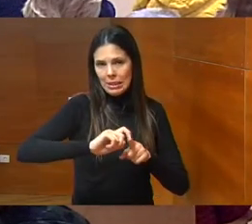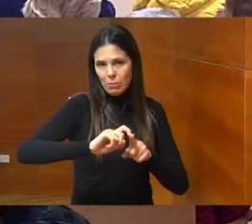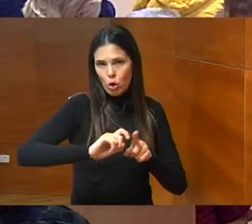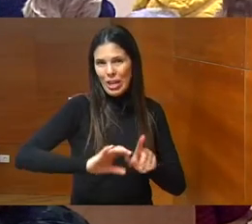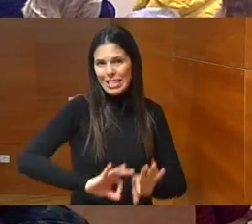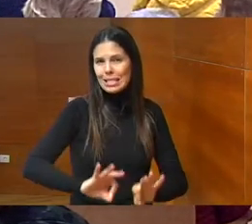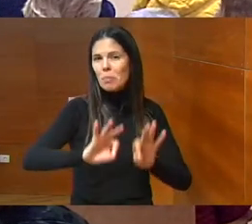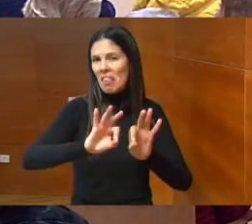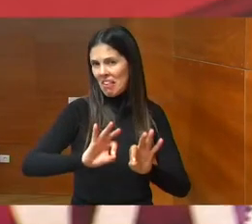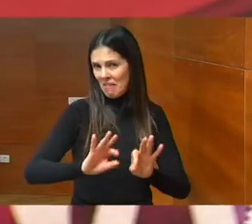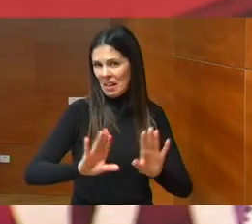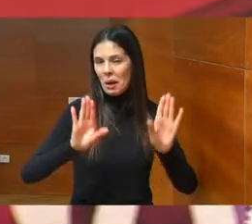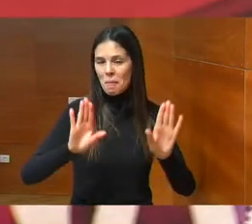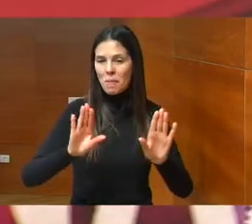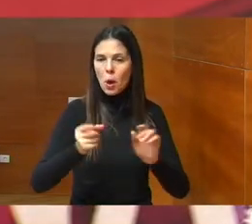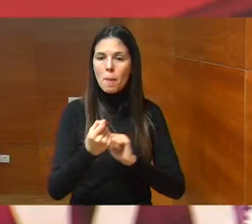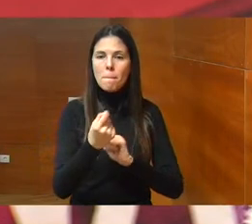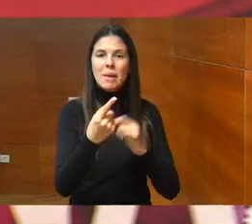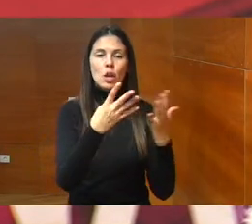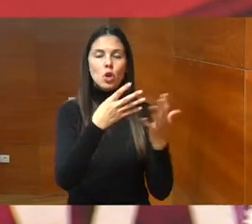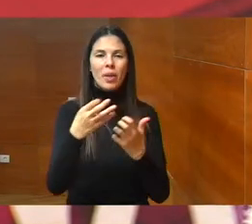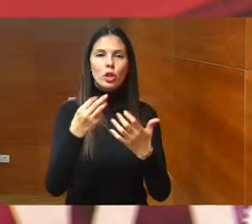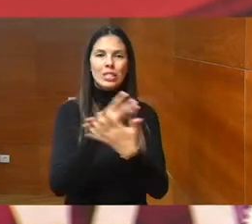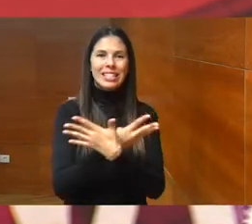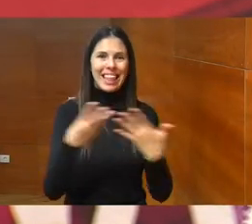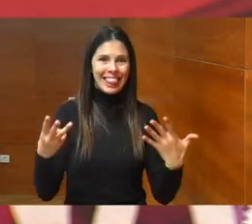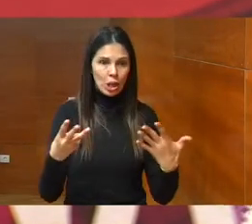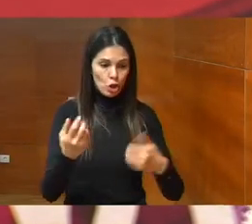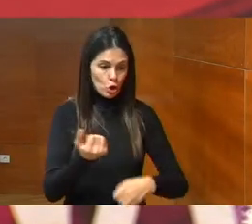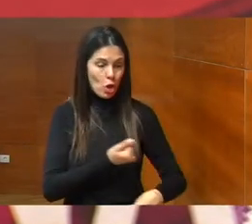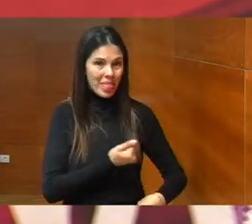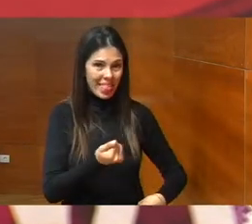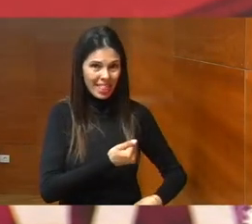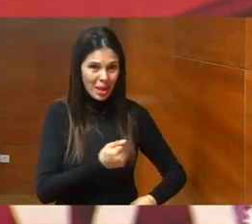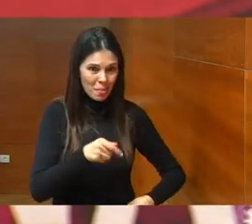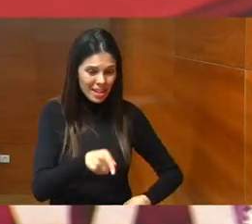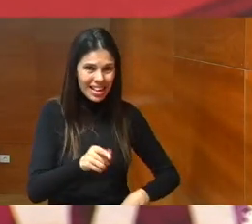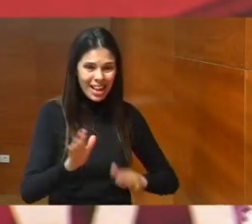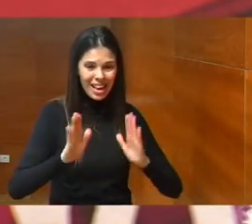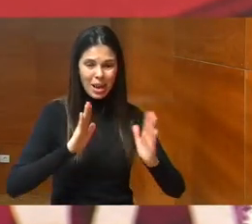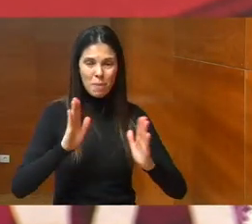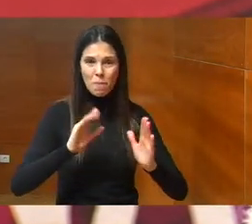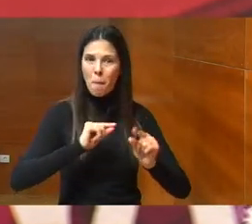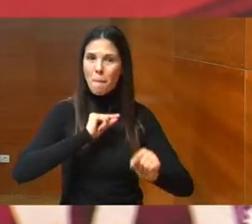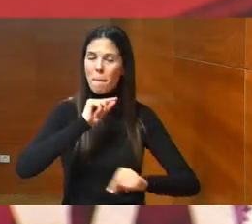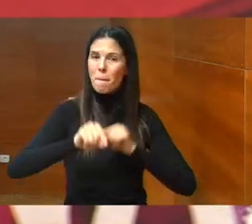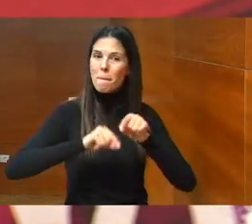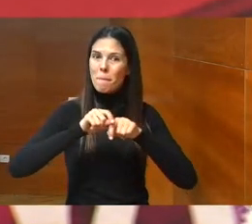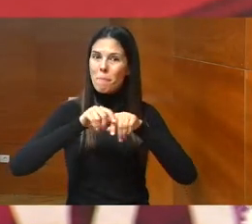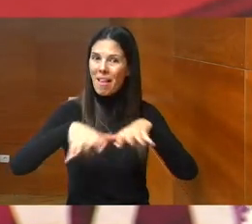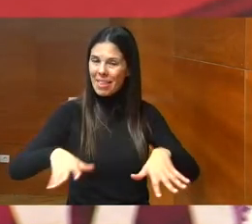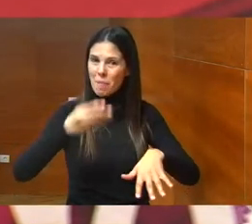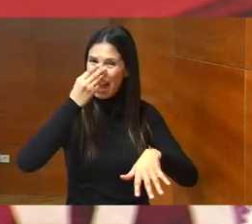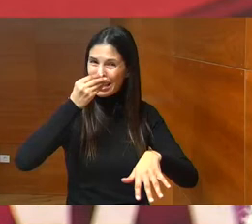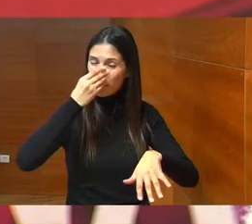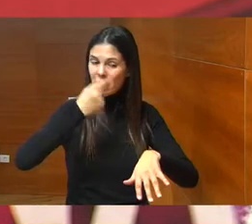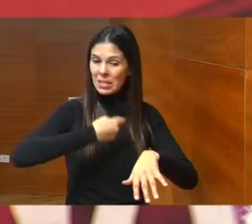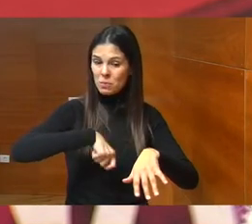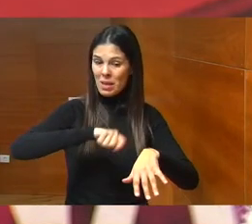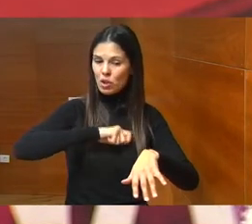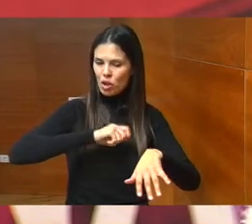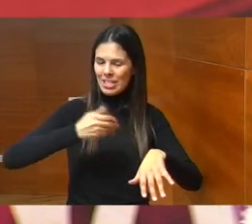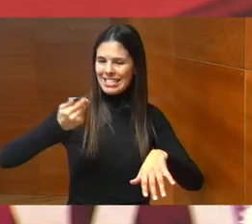falando de 1918 de salto de cembro donde a pandemia a gripe española se estaba